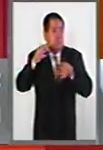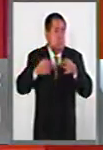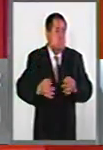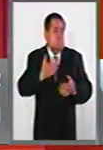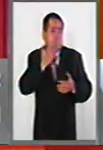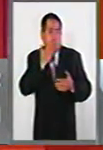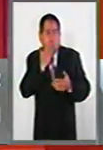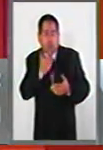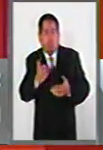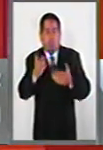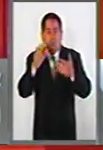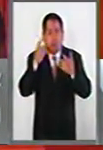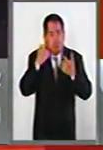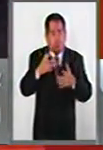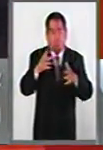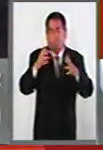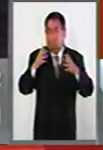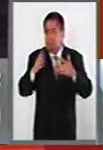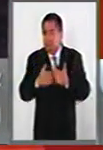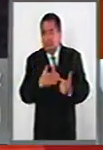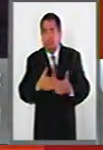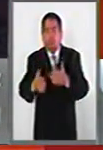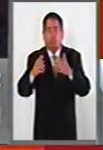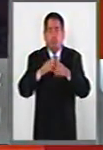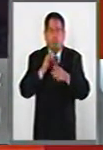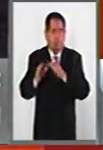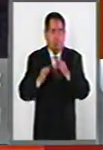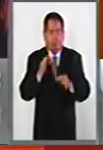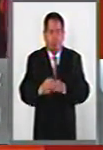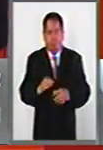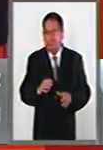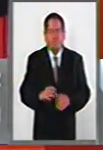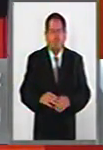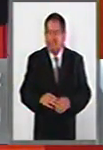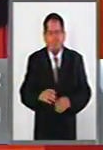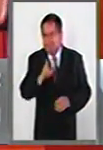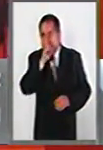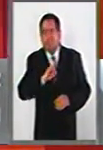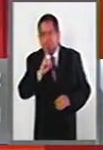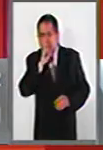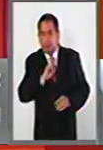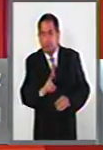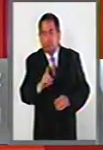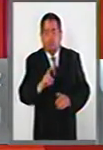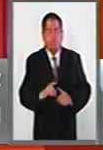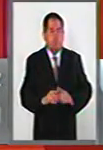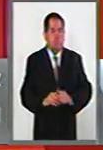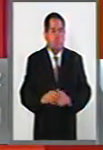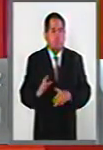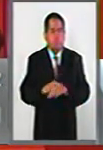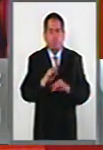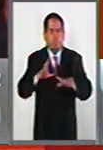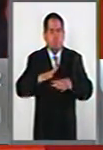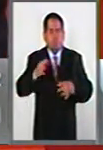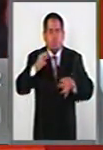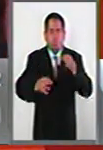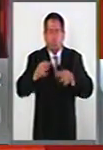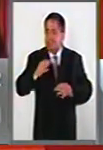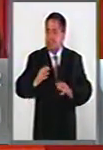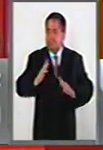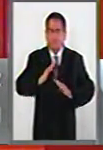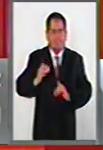militar al tono de la modernidad y del sistema acusatorio, es mentira, porque no hay justicia